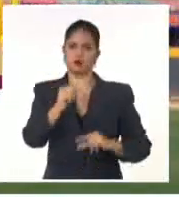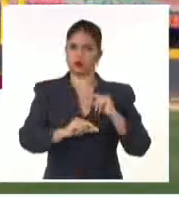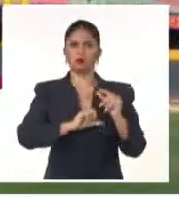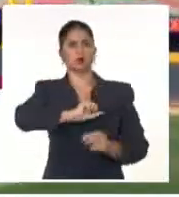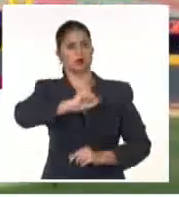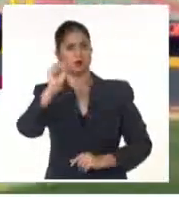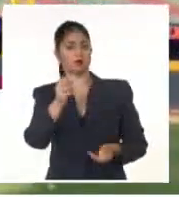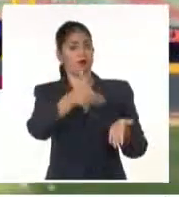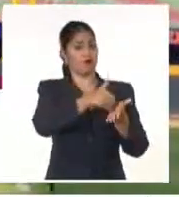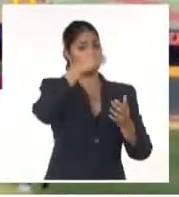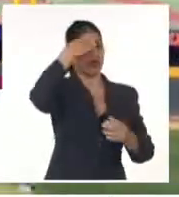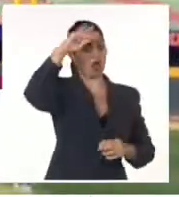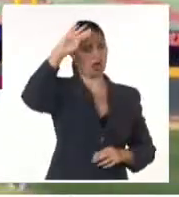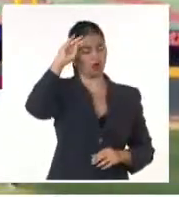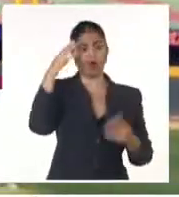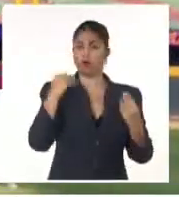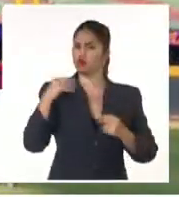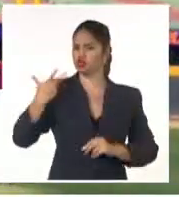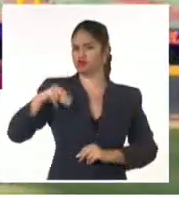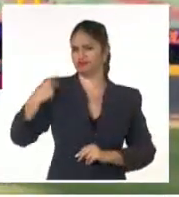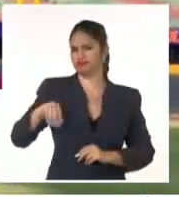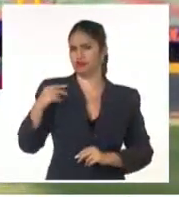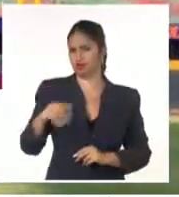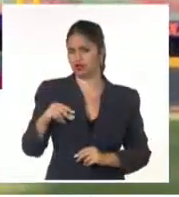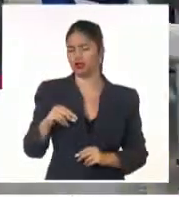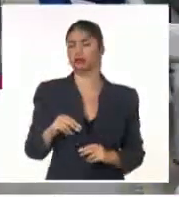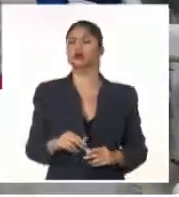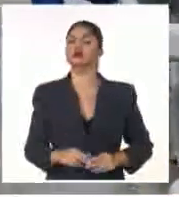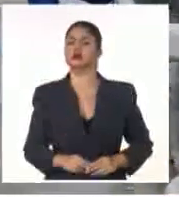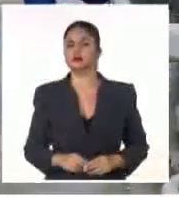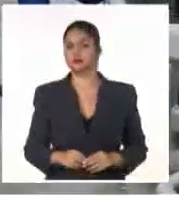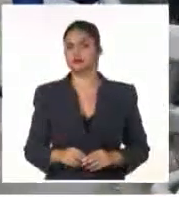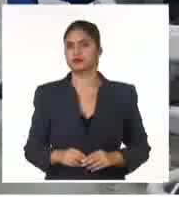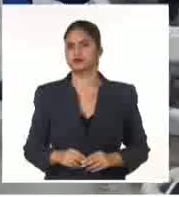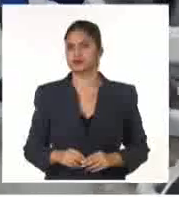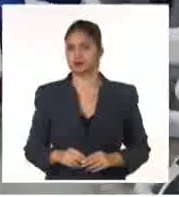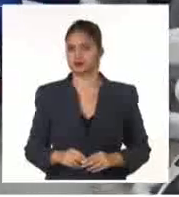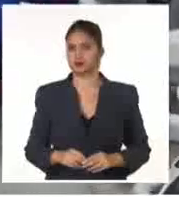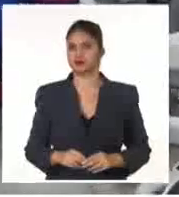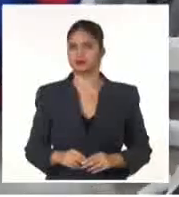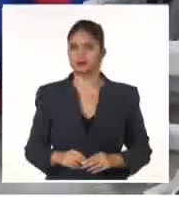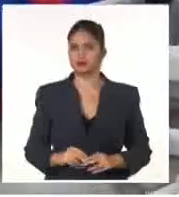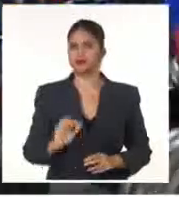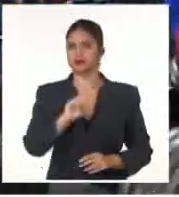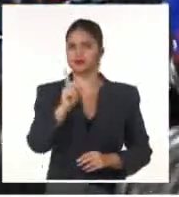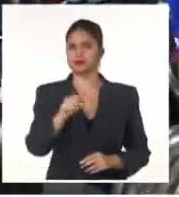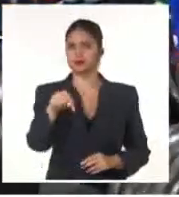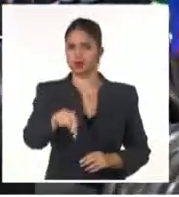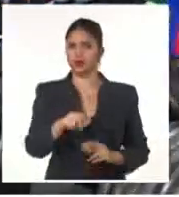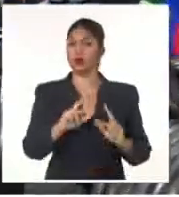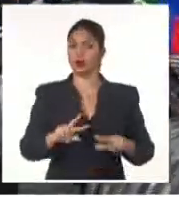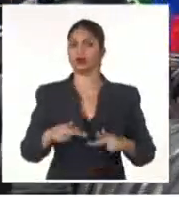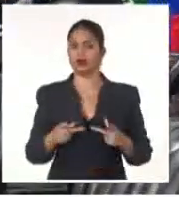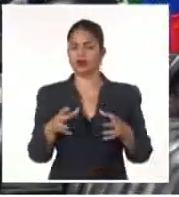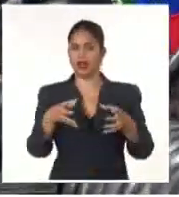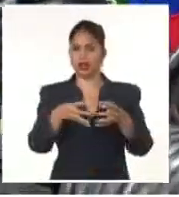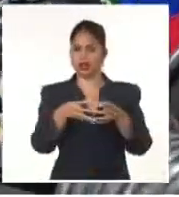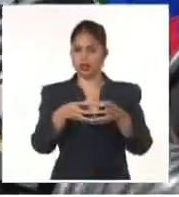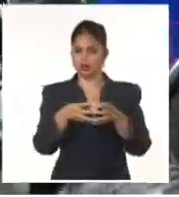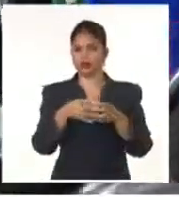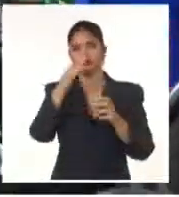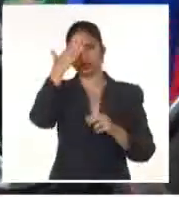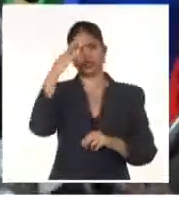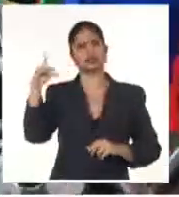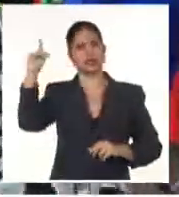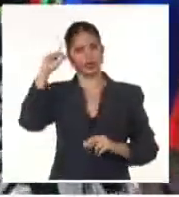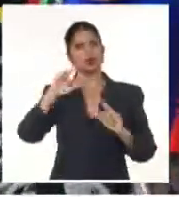que practiqué en el campo de talento, gracias a Dios, un buen año. ¿Y ahora otra vez con el equipo grande? Sí, gracias a Dios, de nuevo